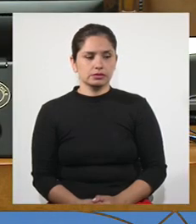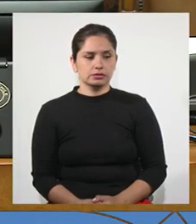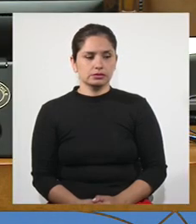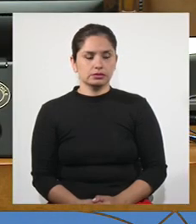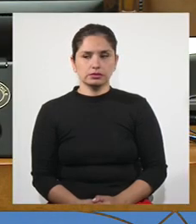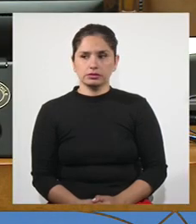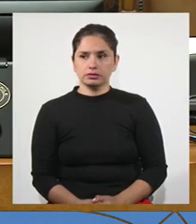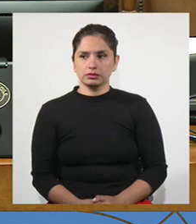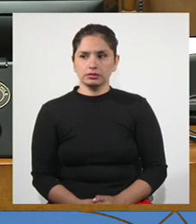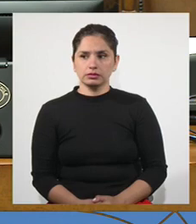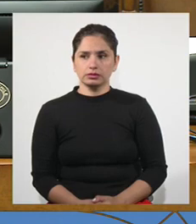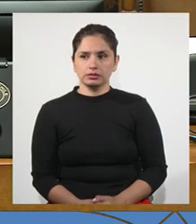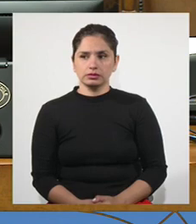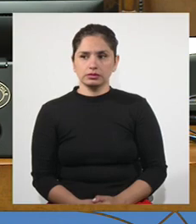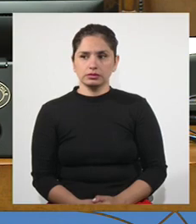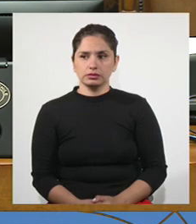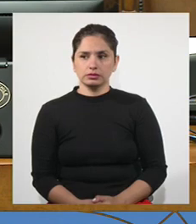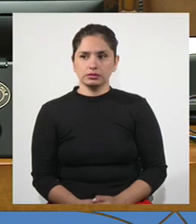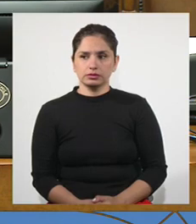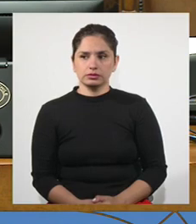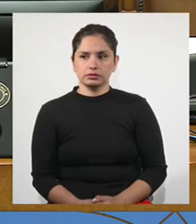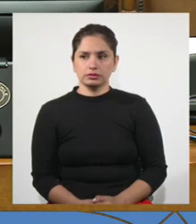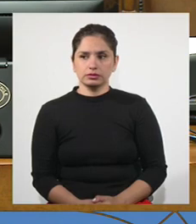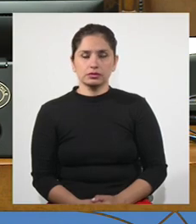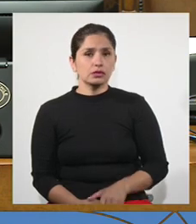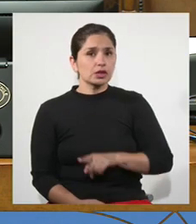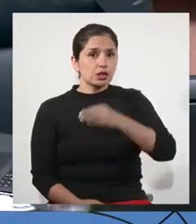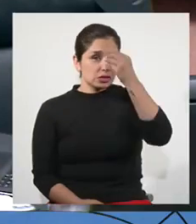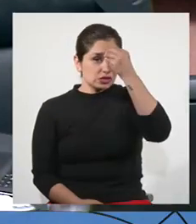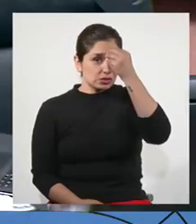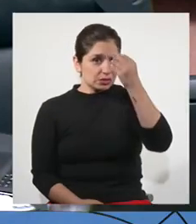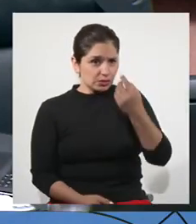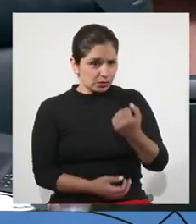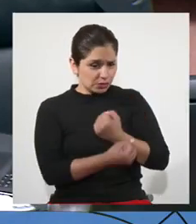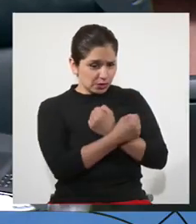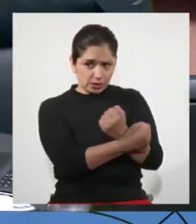Así somos nosotras, no se preocupe. Nos queremos con la senadora.